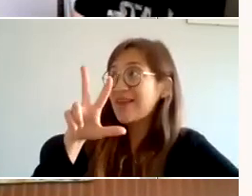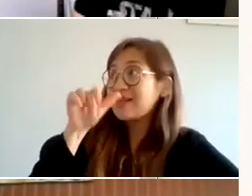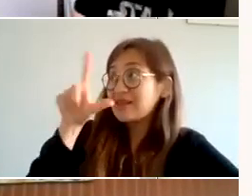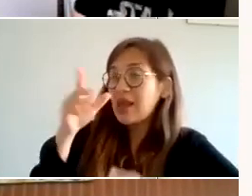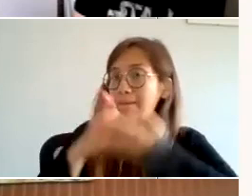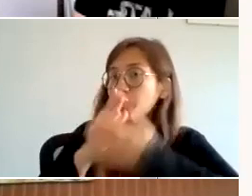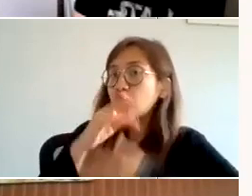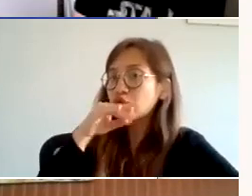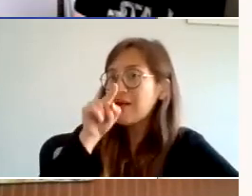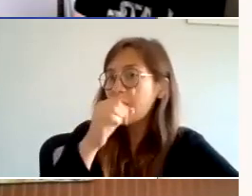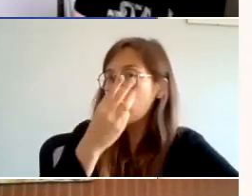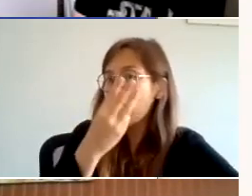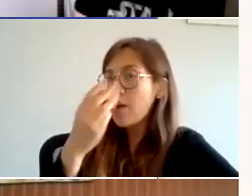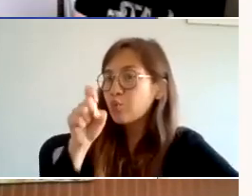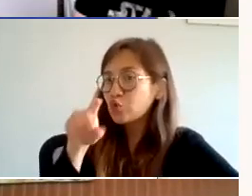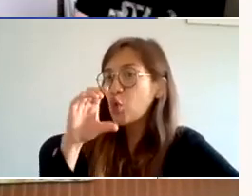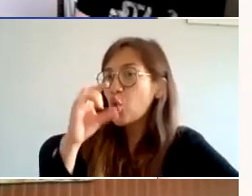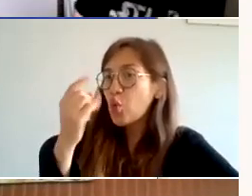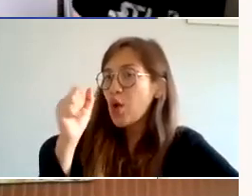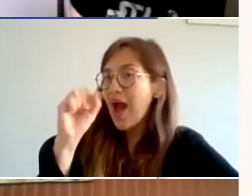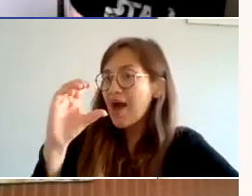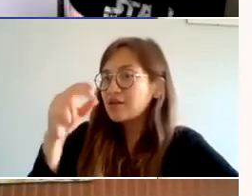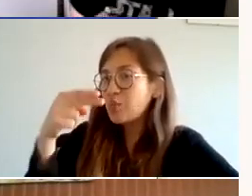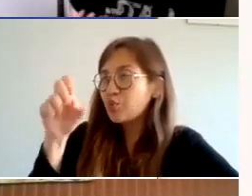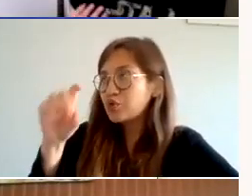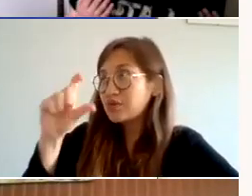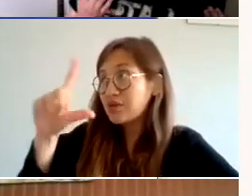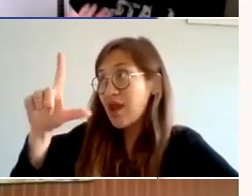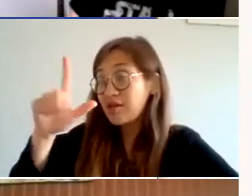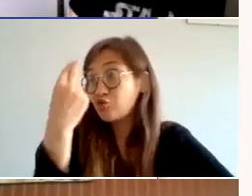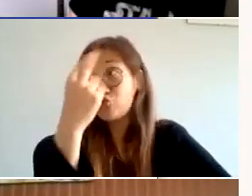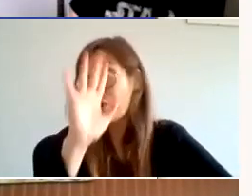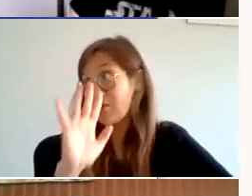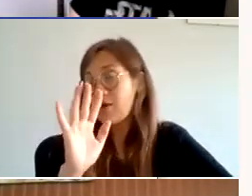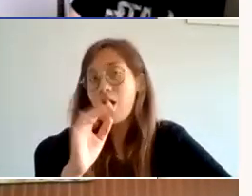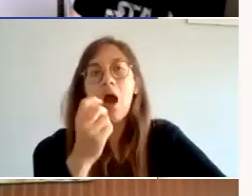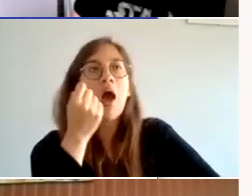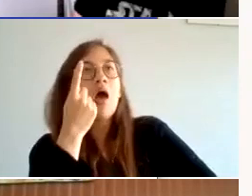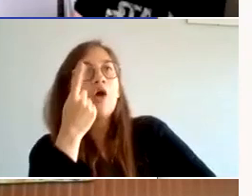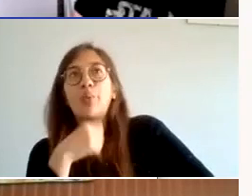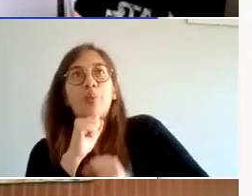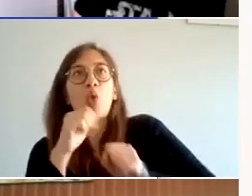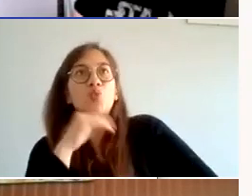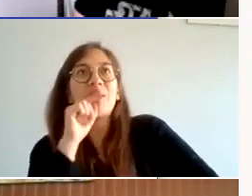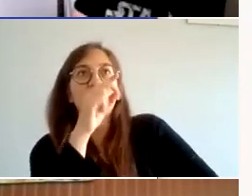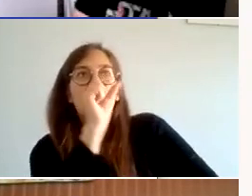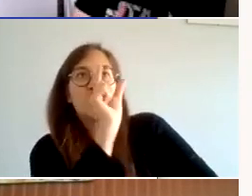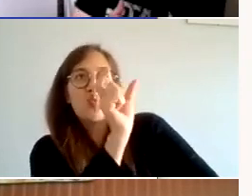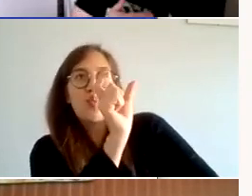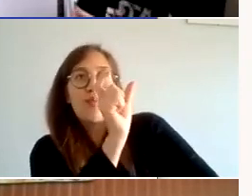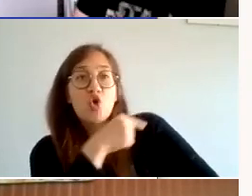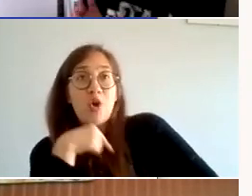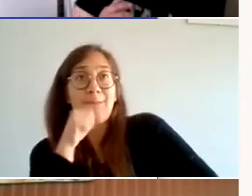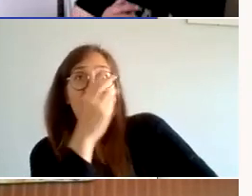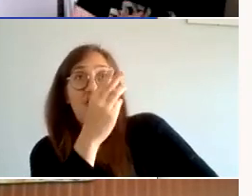Ya. Esta institución está a cargo de la Universidad de Chile y el derecho para poder pagar